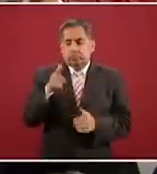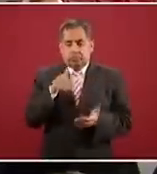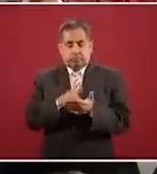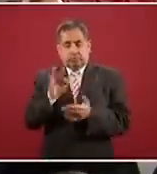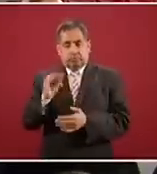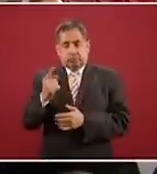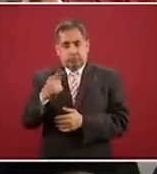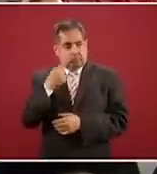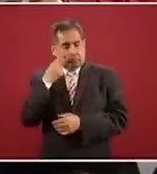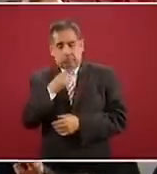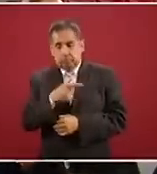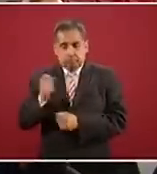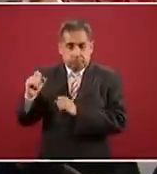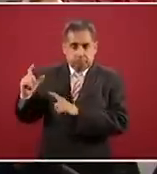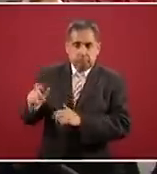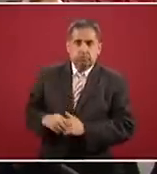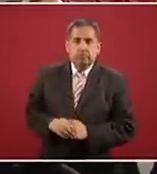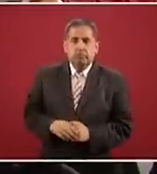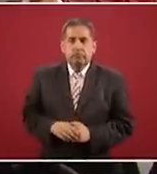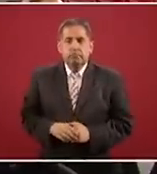favor.